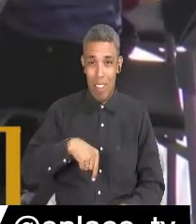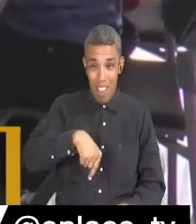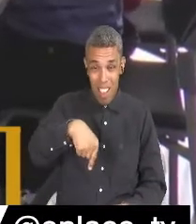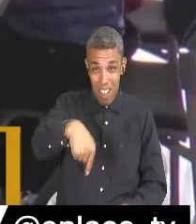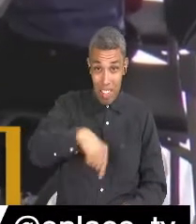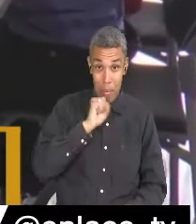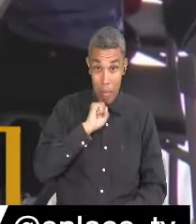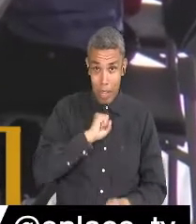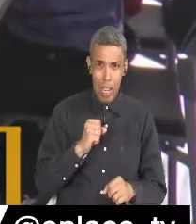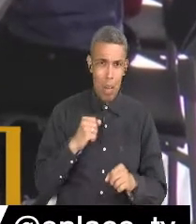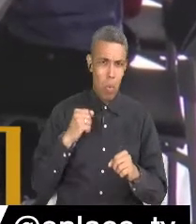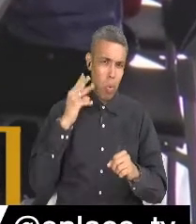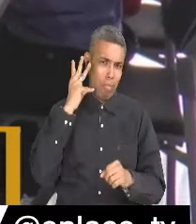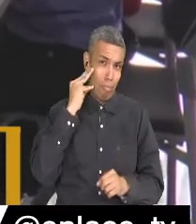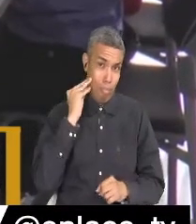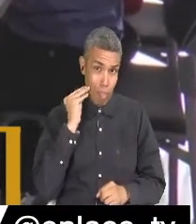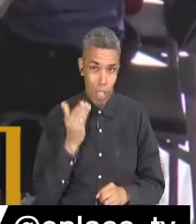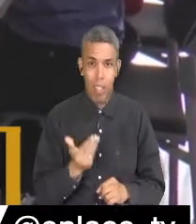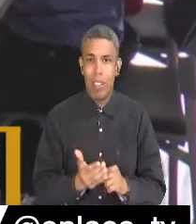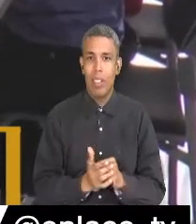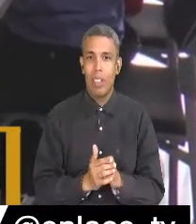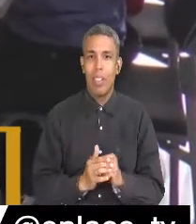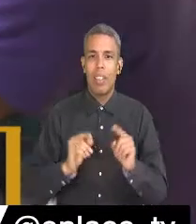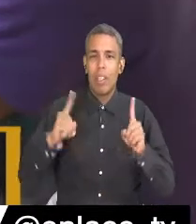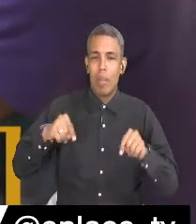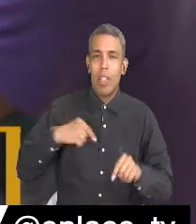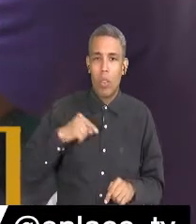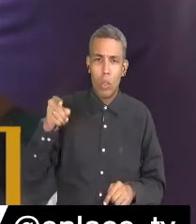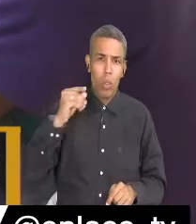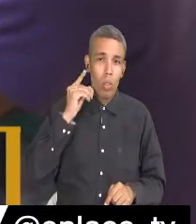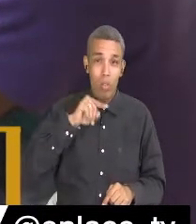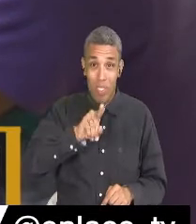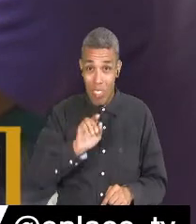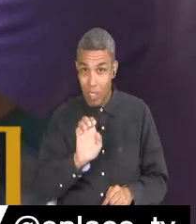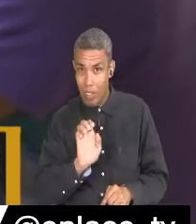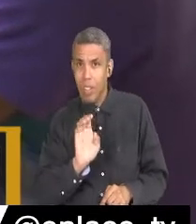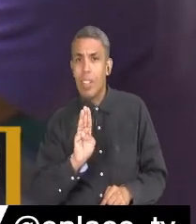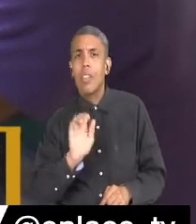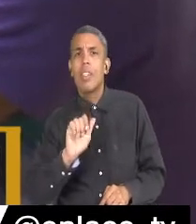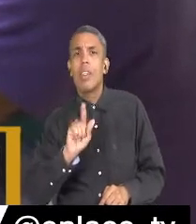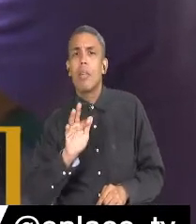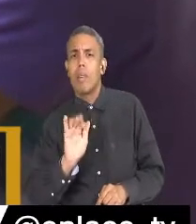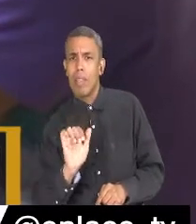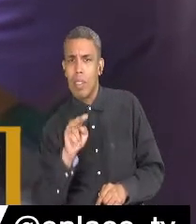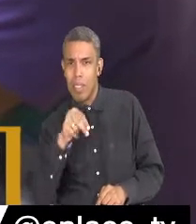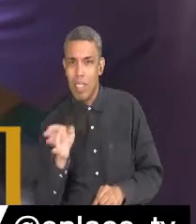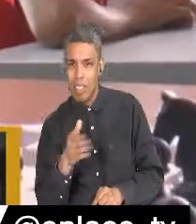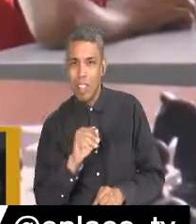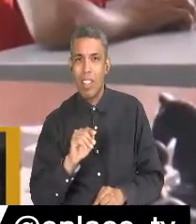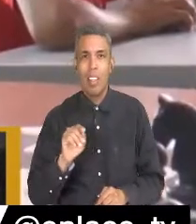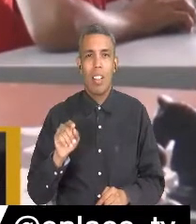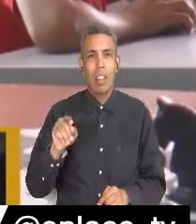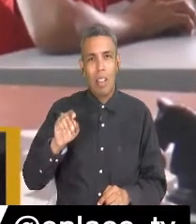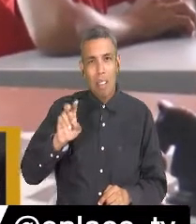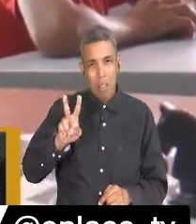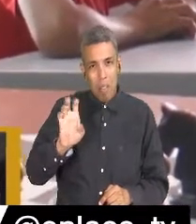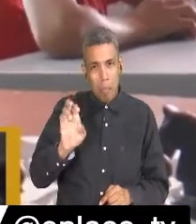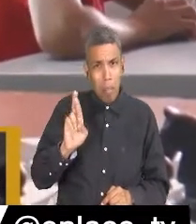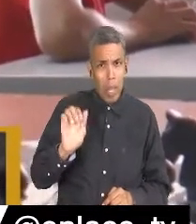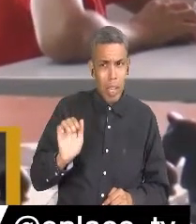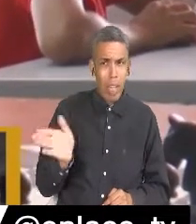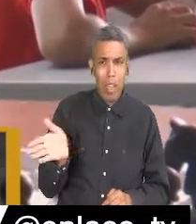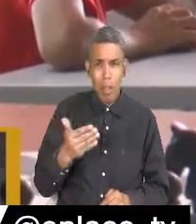ellos ya está, también vamos con el maestro internacional Sebastián Sánchez, Julio Vera, el profesor Manuel Pertús, que también voy a